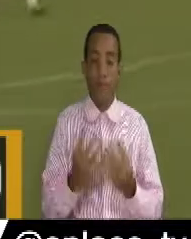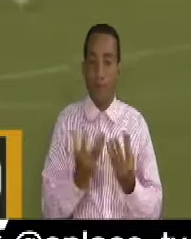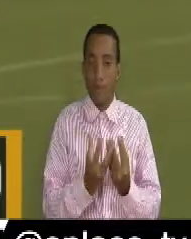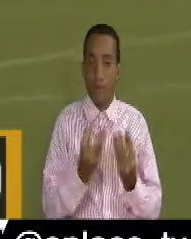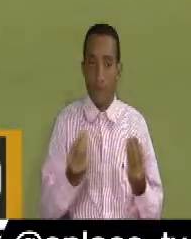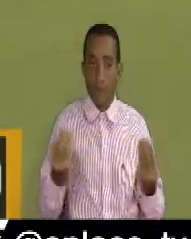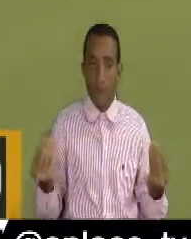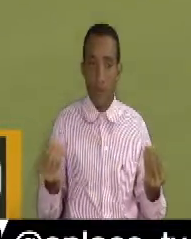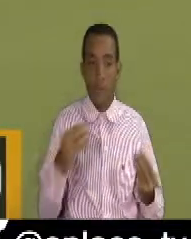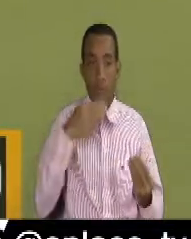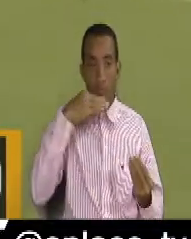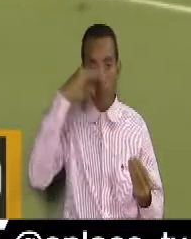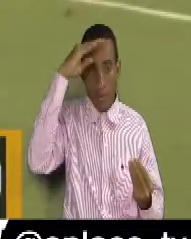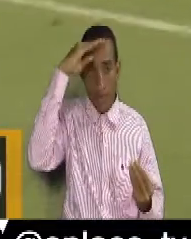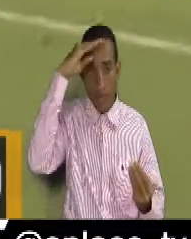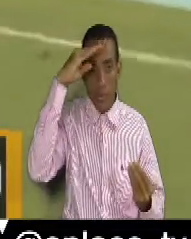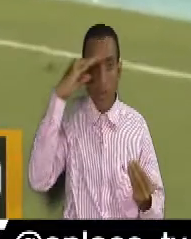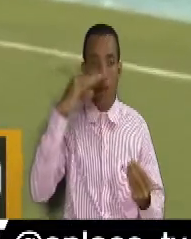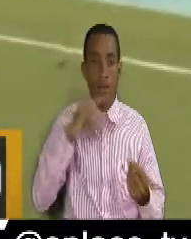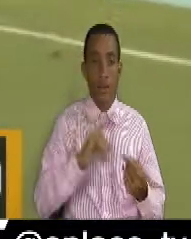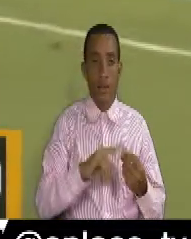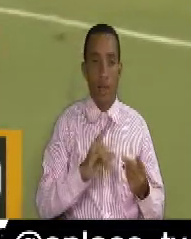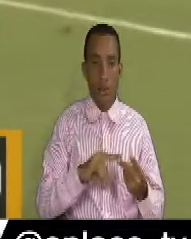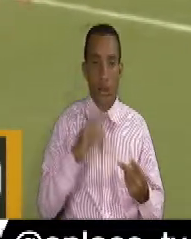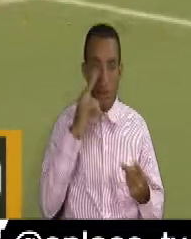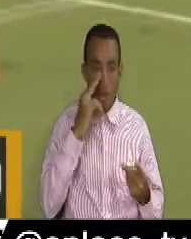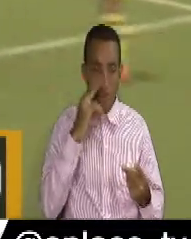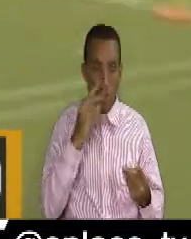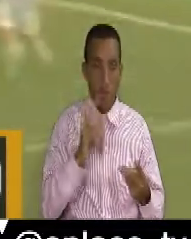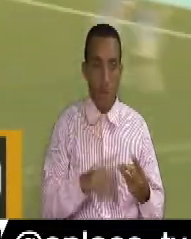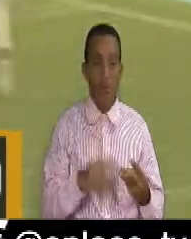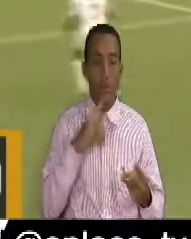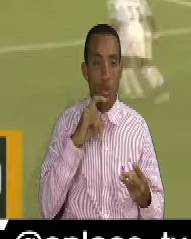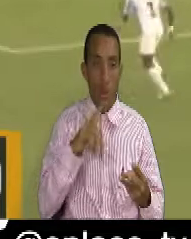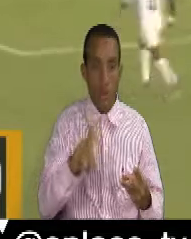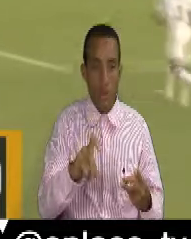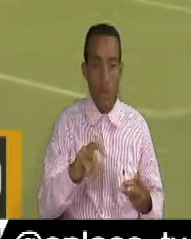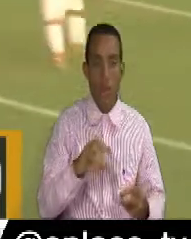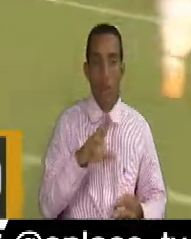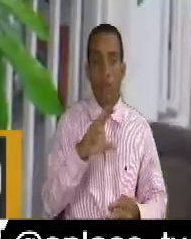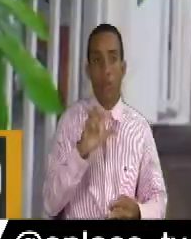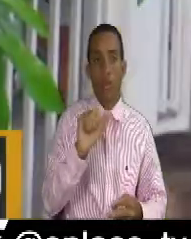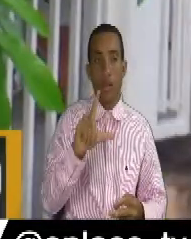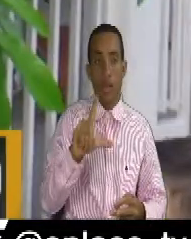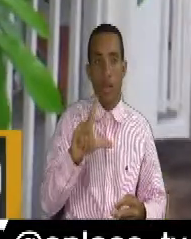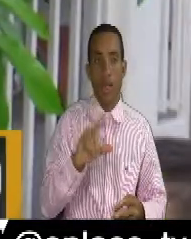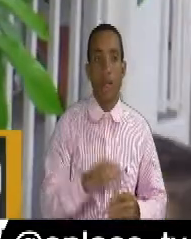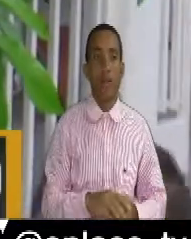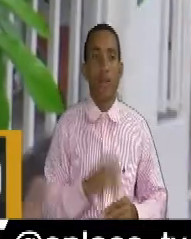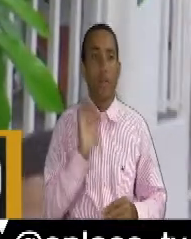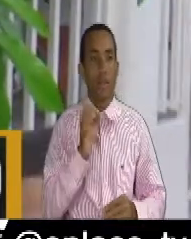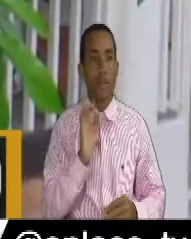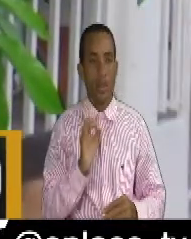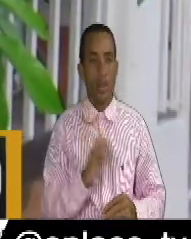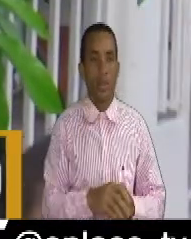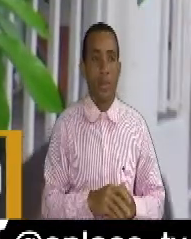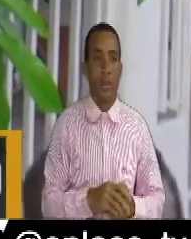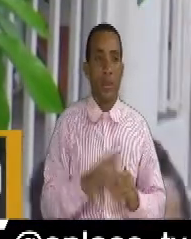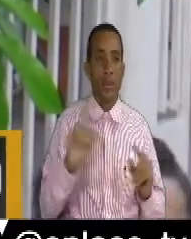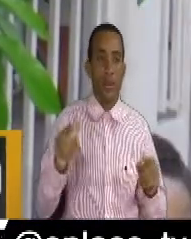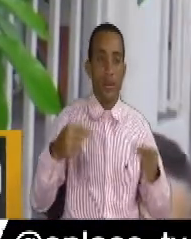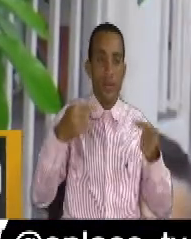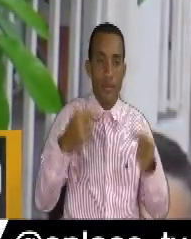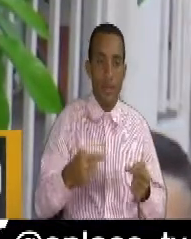lo es Medellín, como lo es Nacional, Bucaramanga, Real. Y siempre hemos afrontado los partidos y